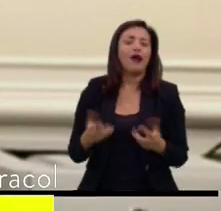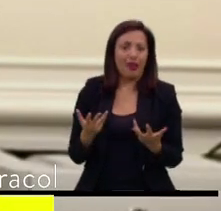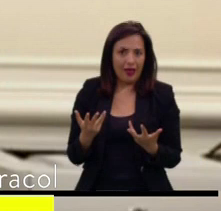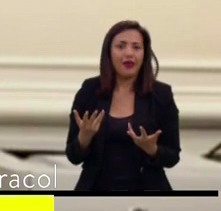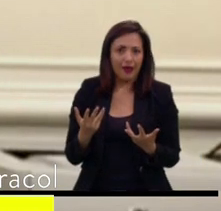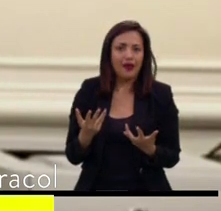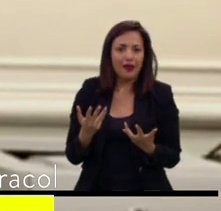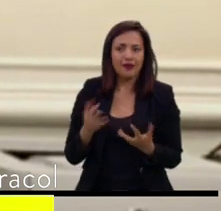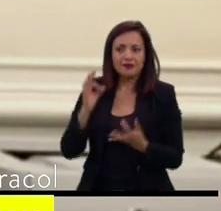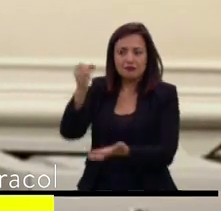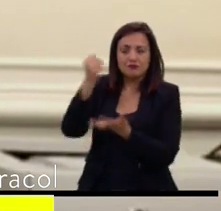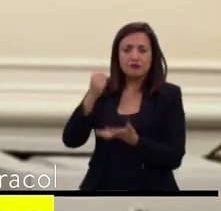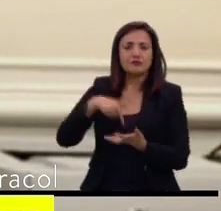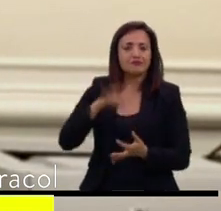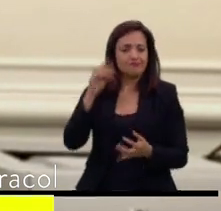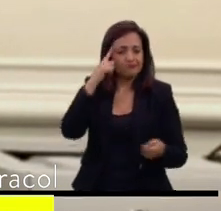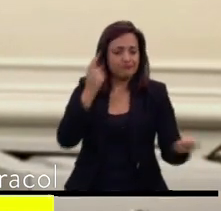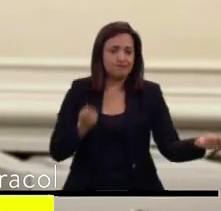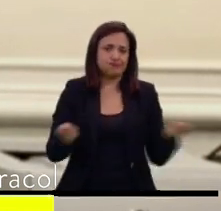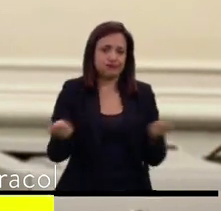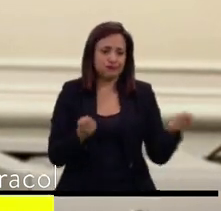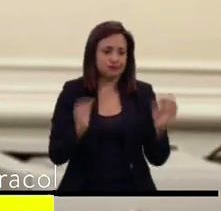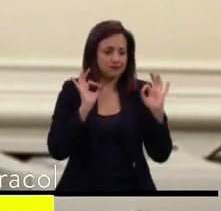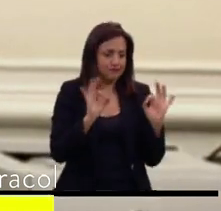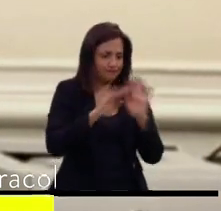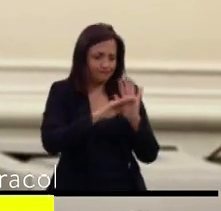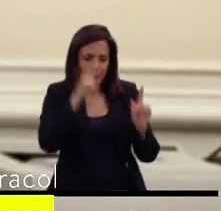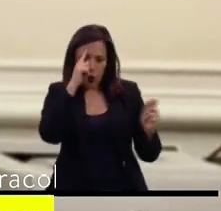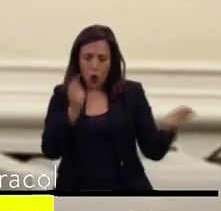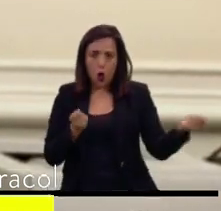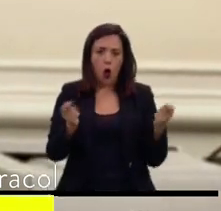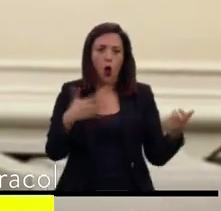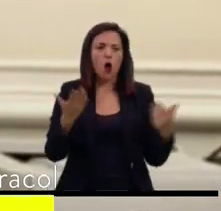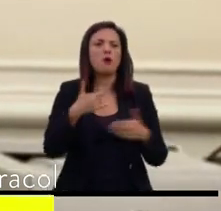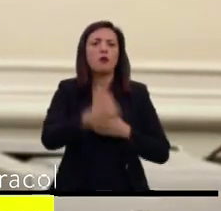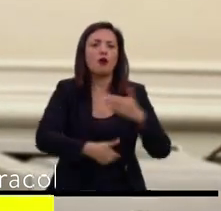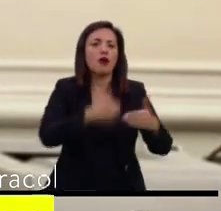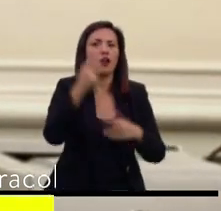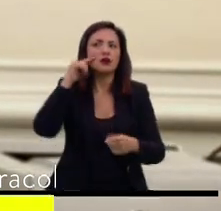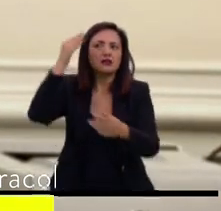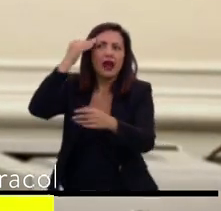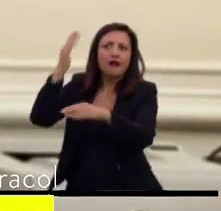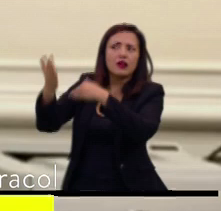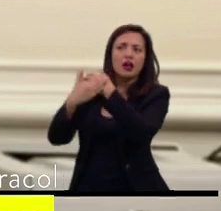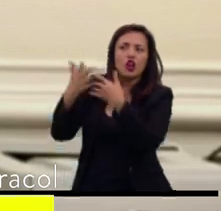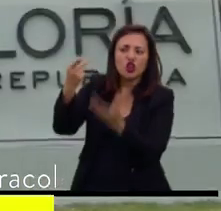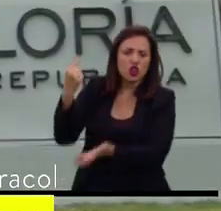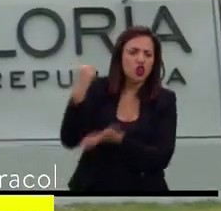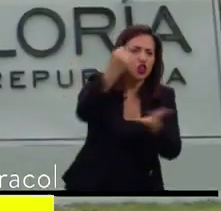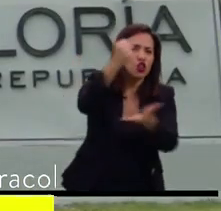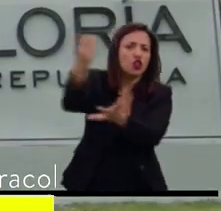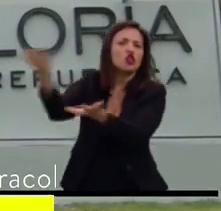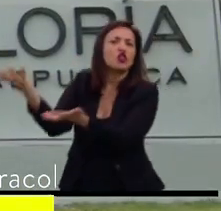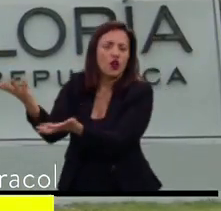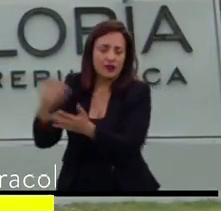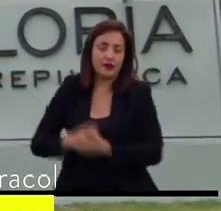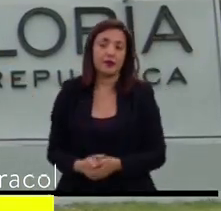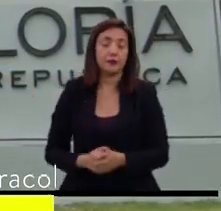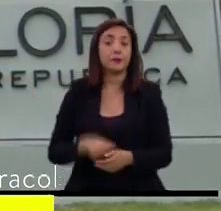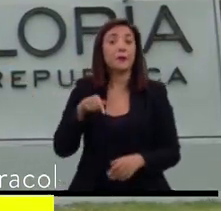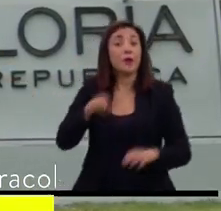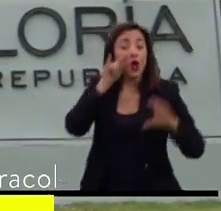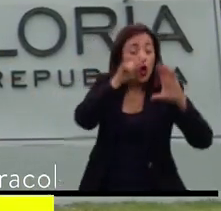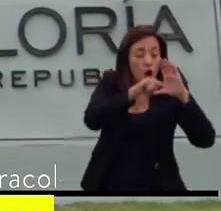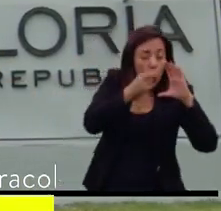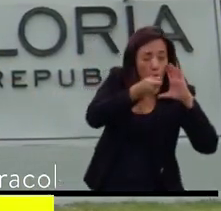control ex-ante con medidas especiales para saber a dónde están destinados estos créditos. La Contraloría informó que